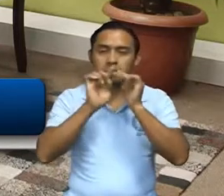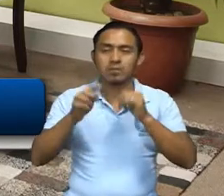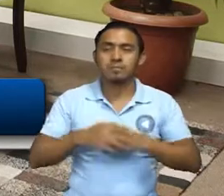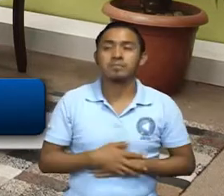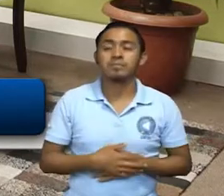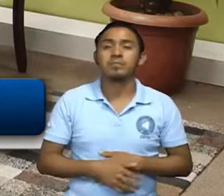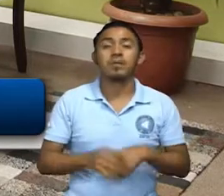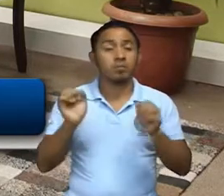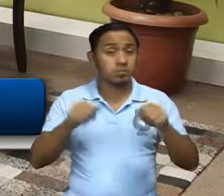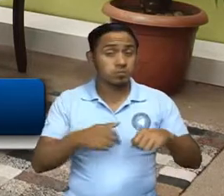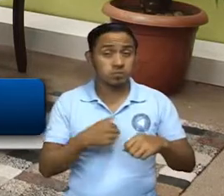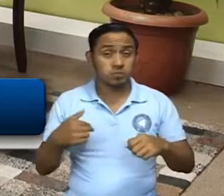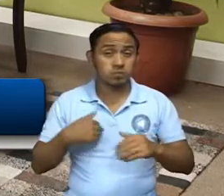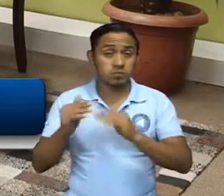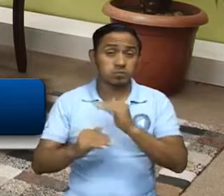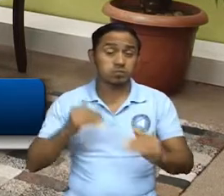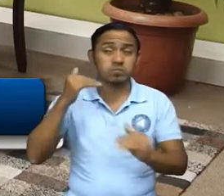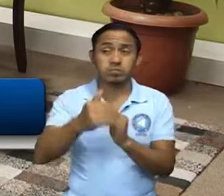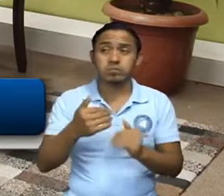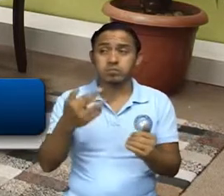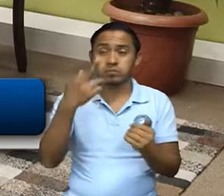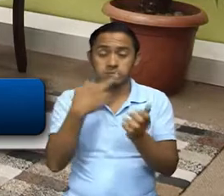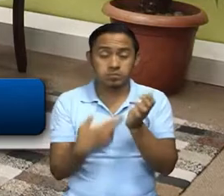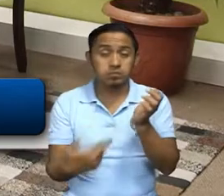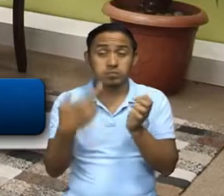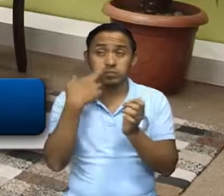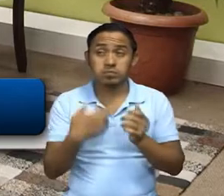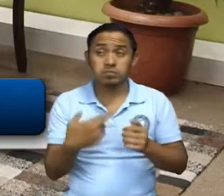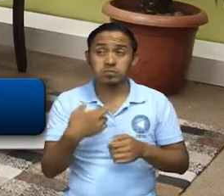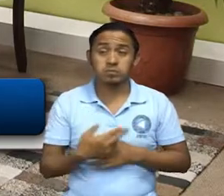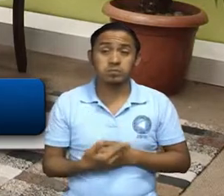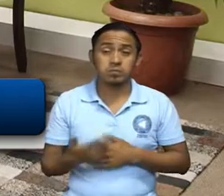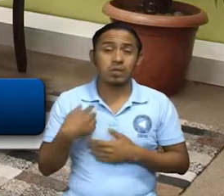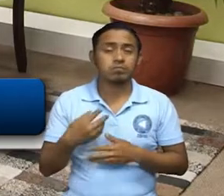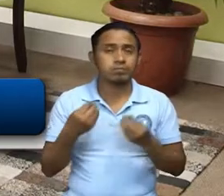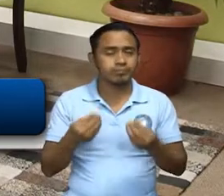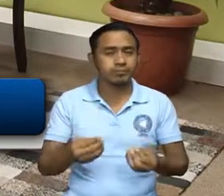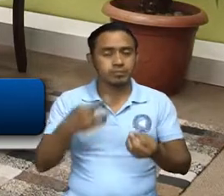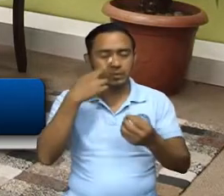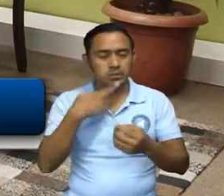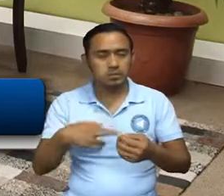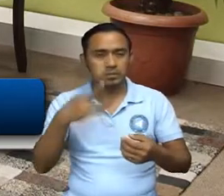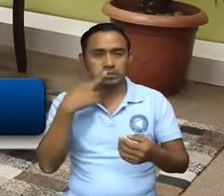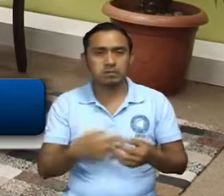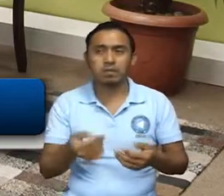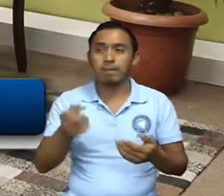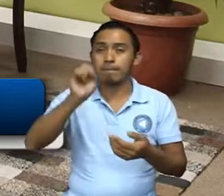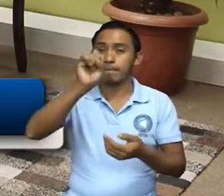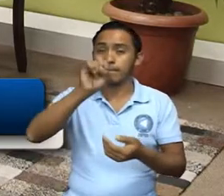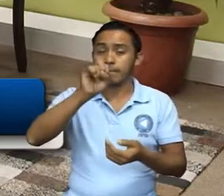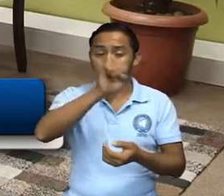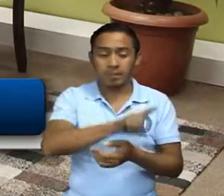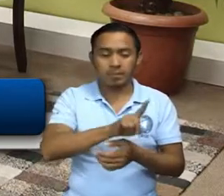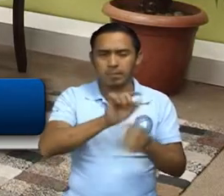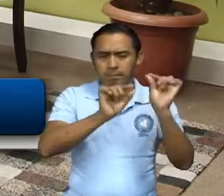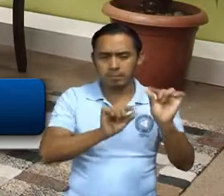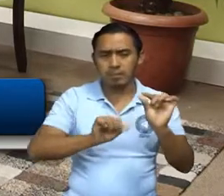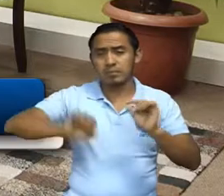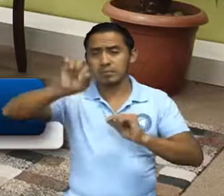puede presentar posteriormente un sangrado nasal. Sí. A mí me salió, por ejemplo, abundante sangre en la segunda ocasión. En la primera no fue